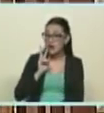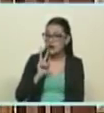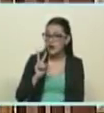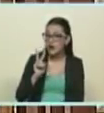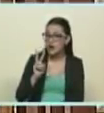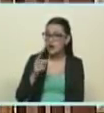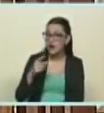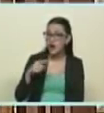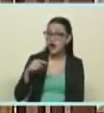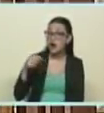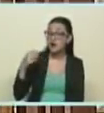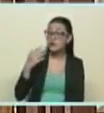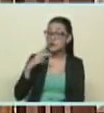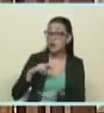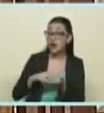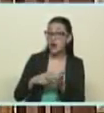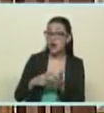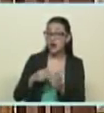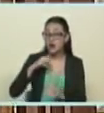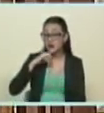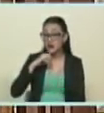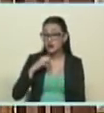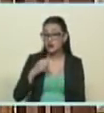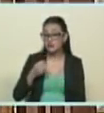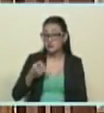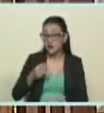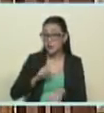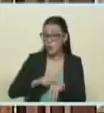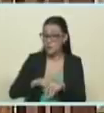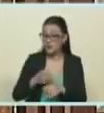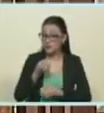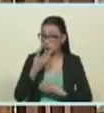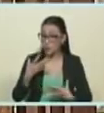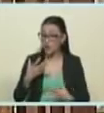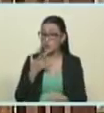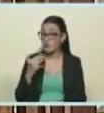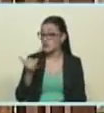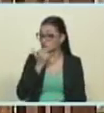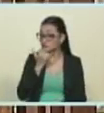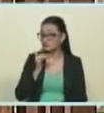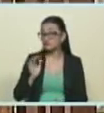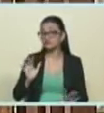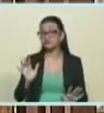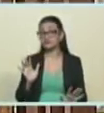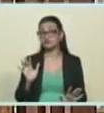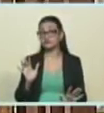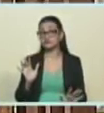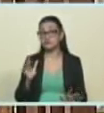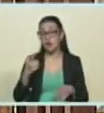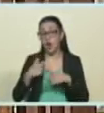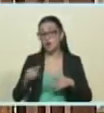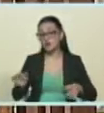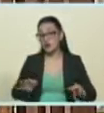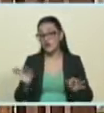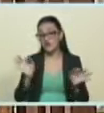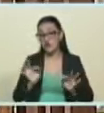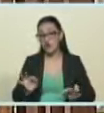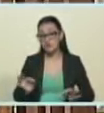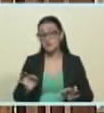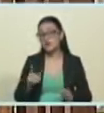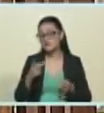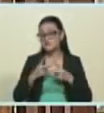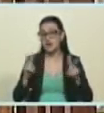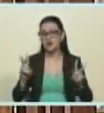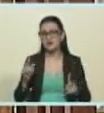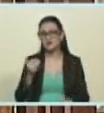en una oportunidad, en una puerta grande para un tiempo histórico nuevo. Si fracasamos, buscaremos seguir insistiendo por el camino de la paz,